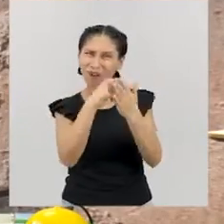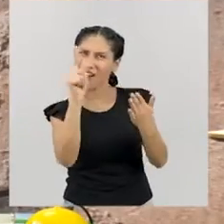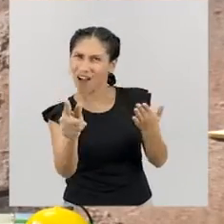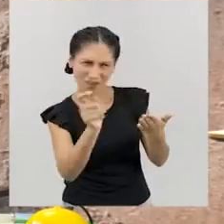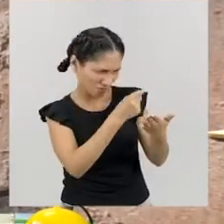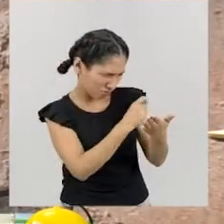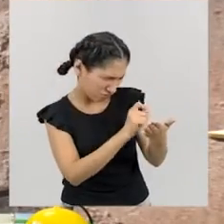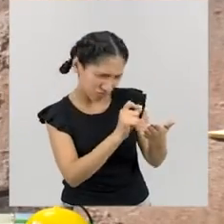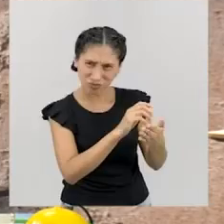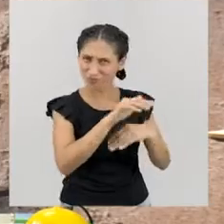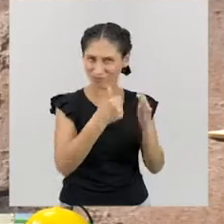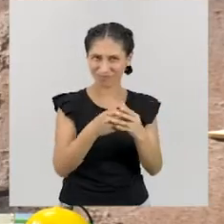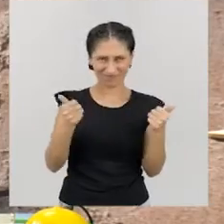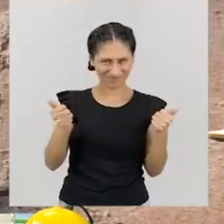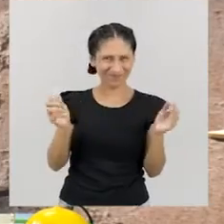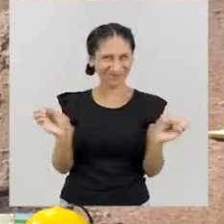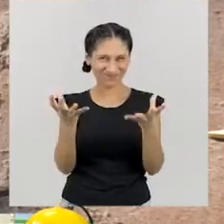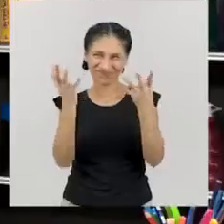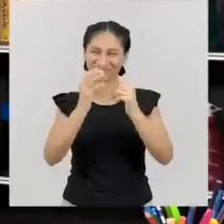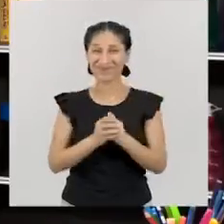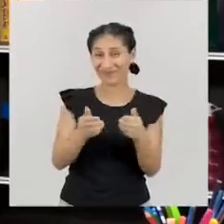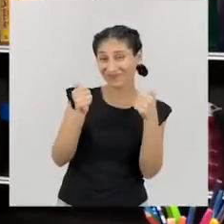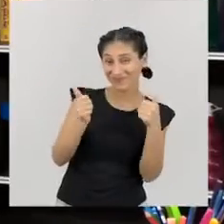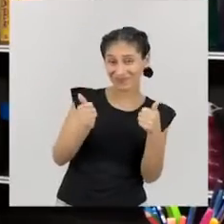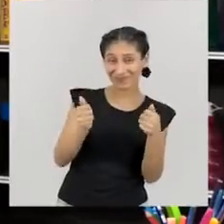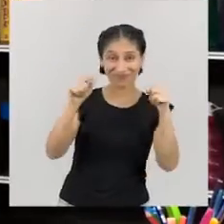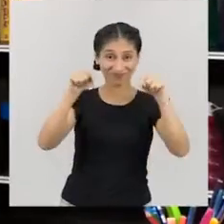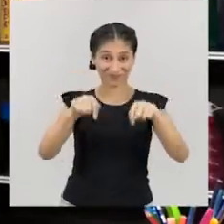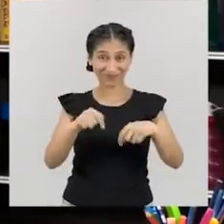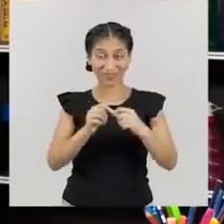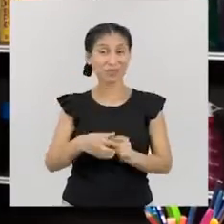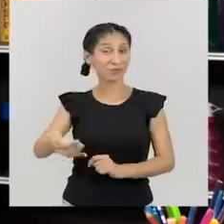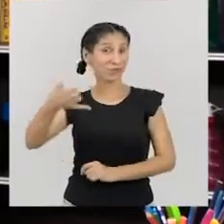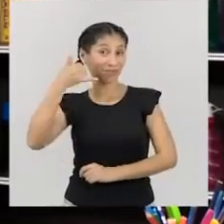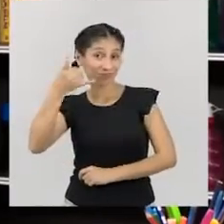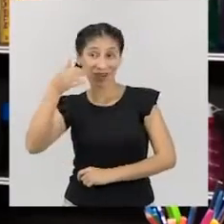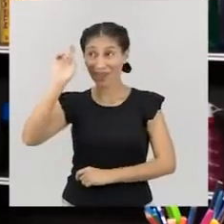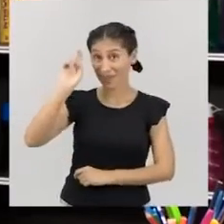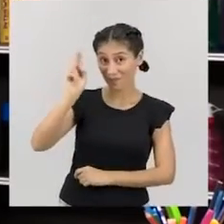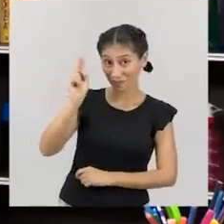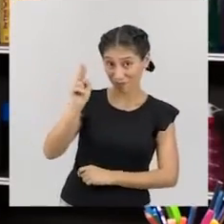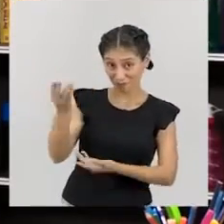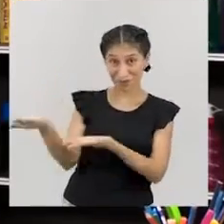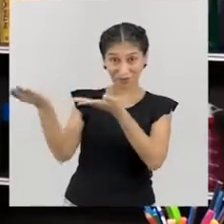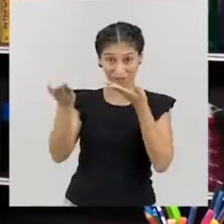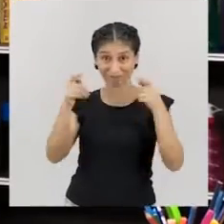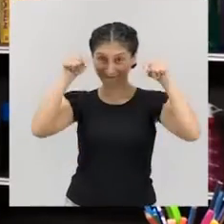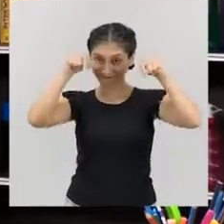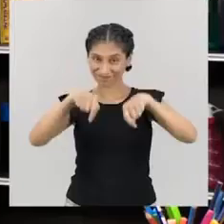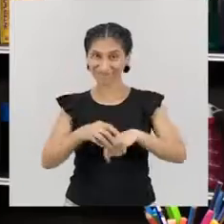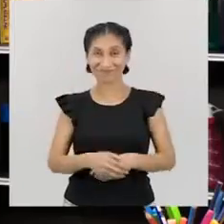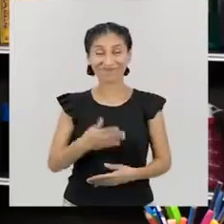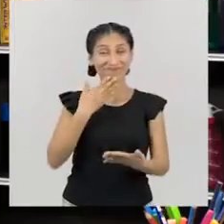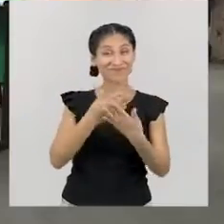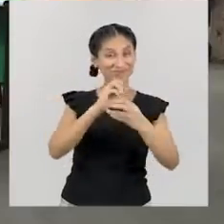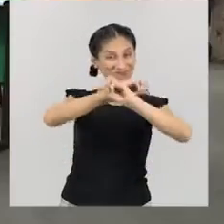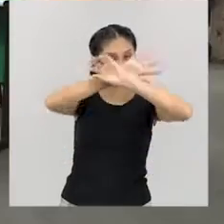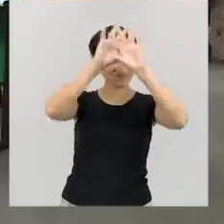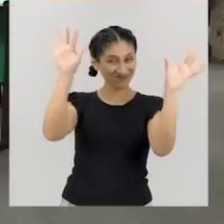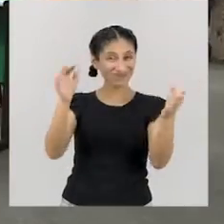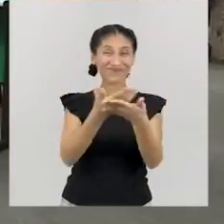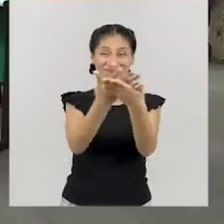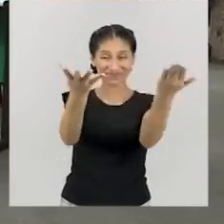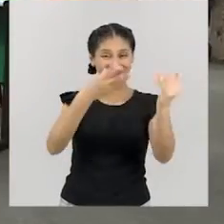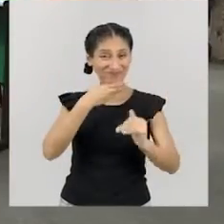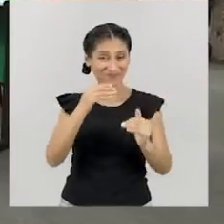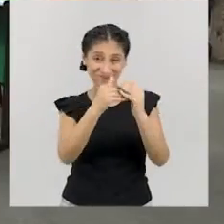poder hacer todos los ejercicios con los chicos y chicas de la Pre. Vamos. Muy bien, entonces vamos a llamar al profesor para el tema de hoy. Buenos